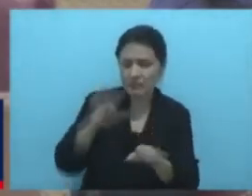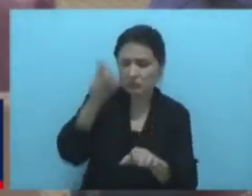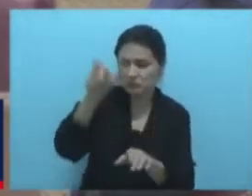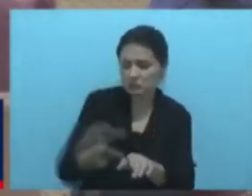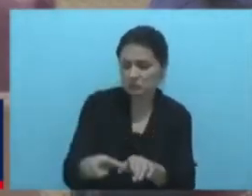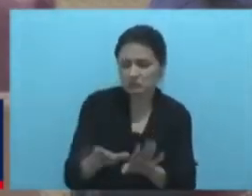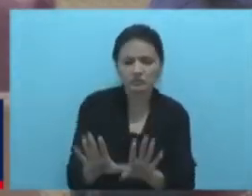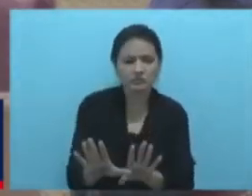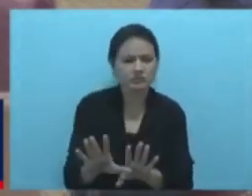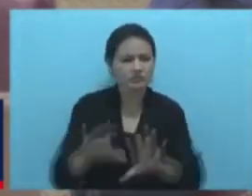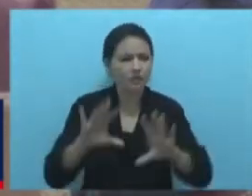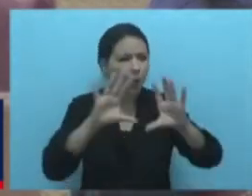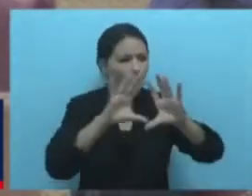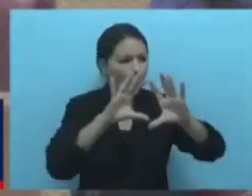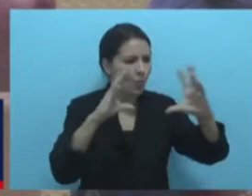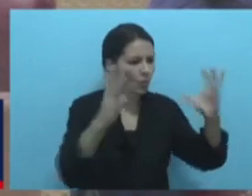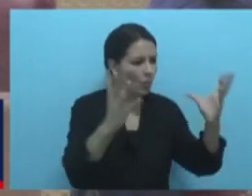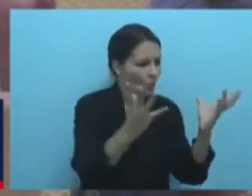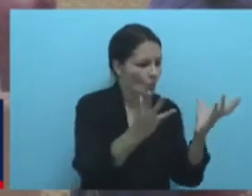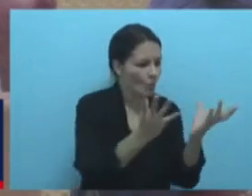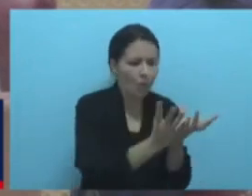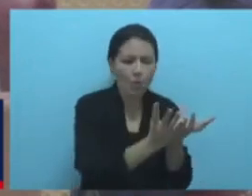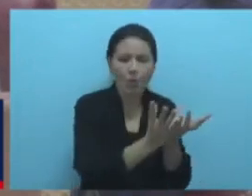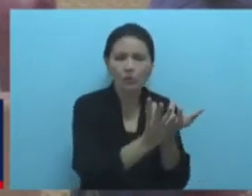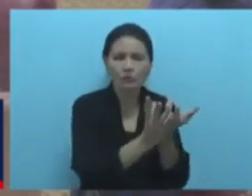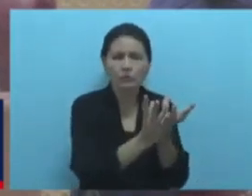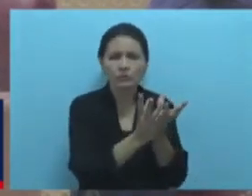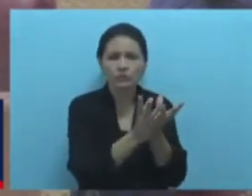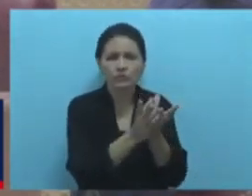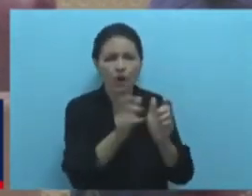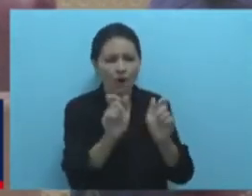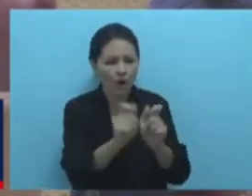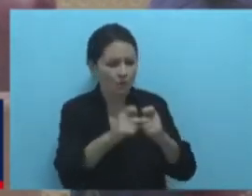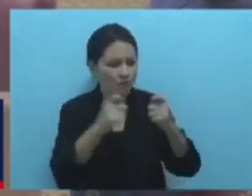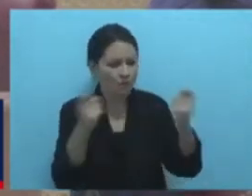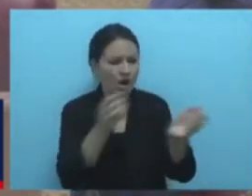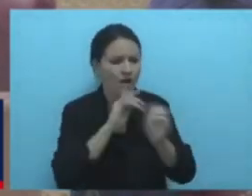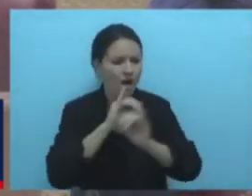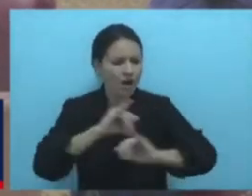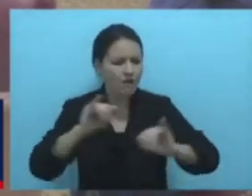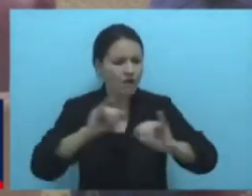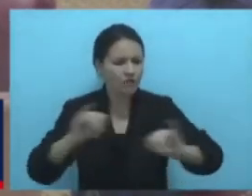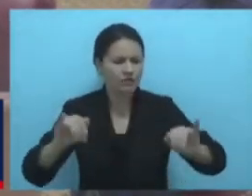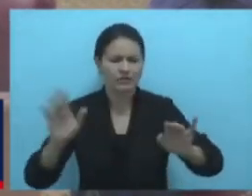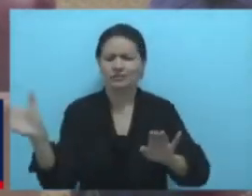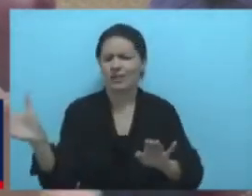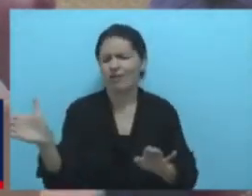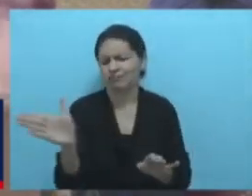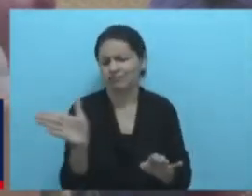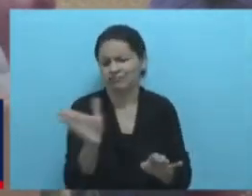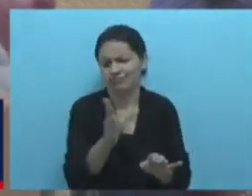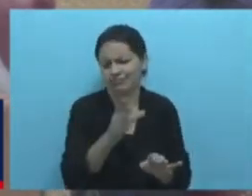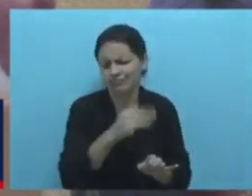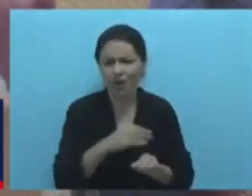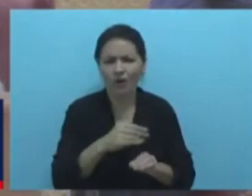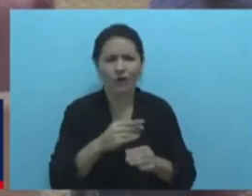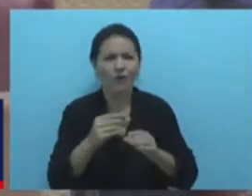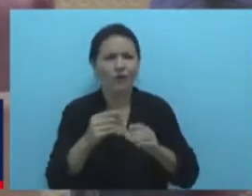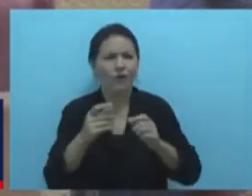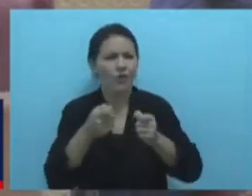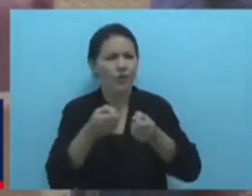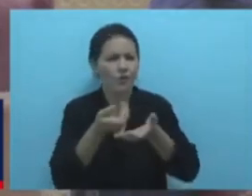y además la estrategia de marketing fue tan buena que al otro día ya se Estaban vendiendo las remeras que tenían